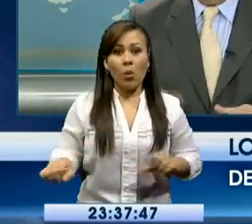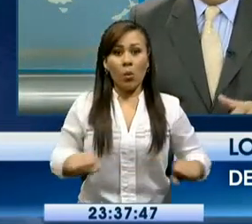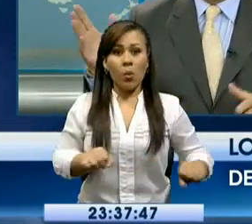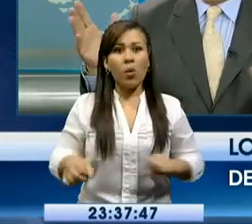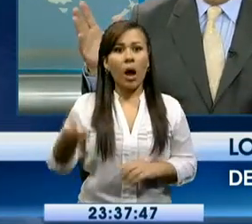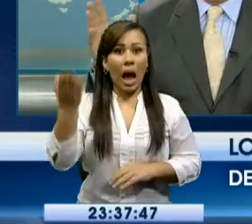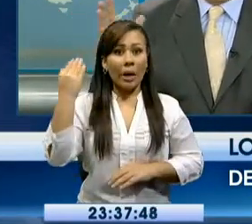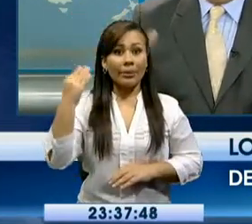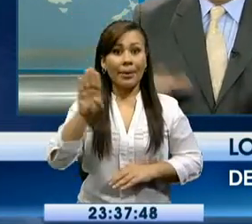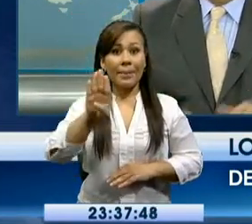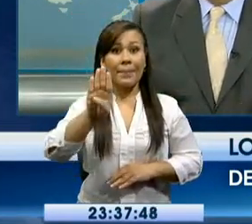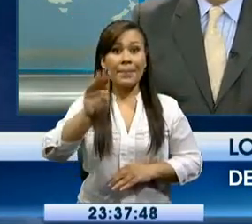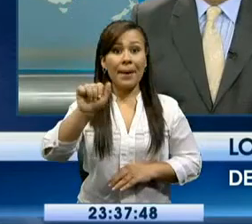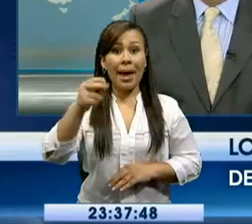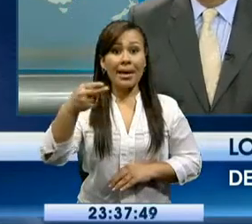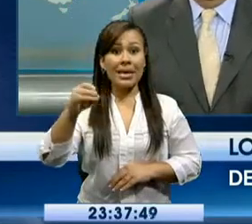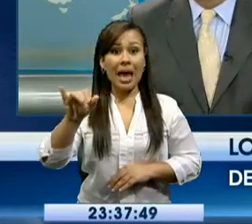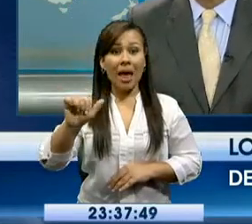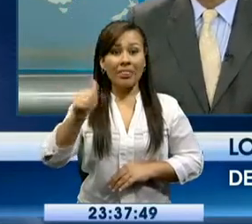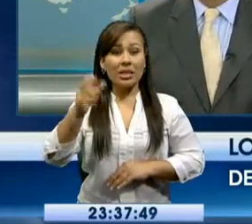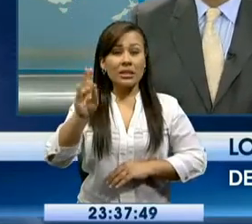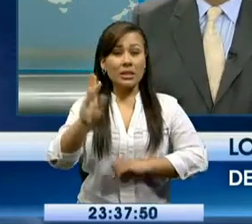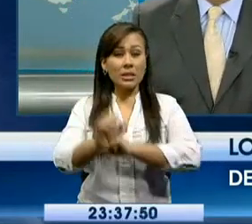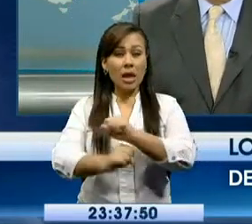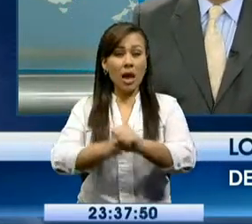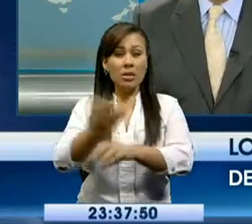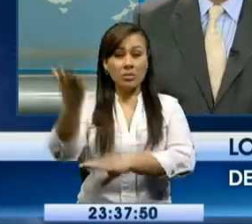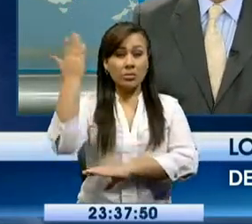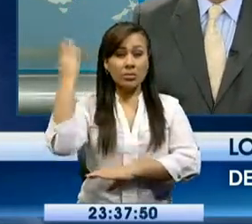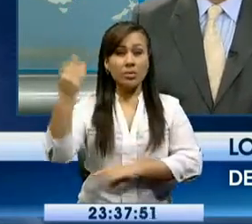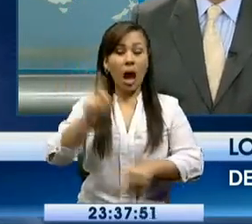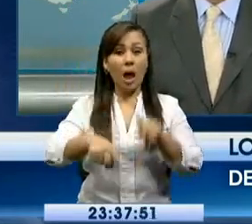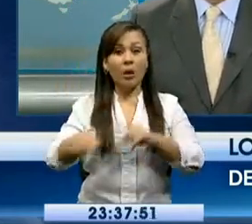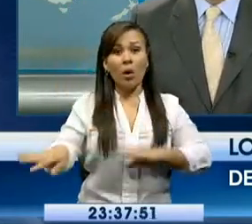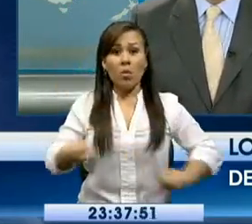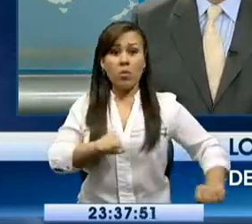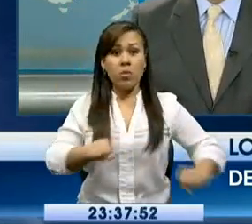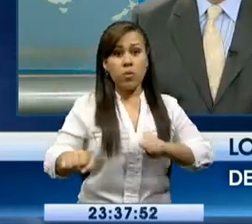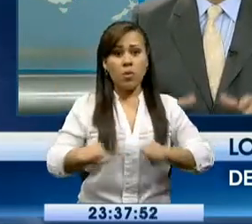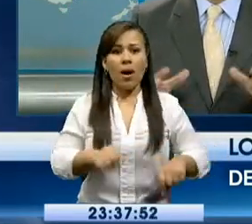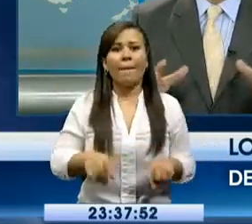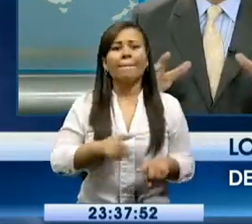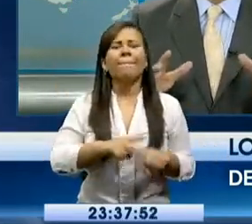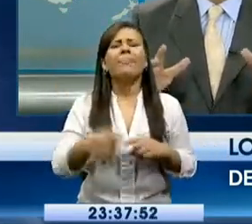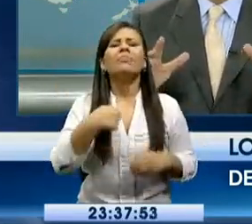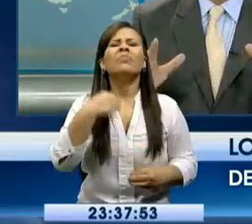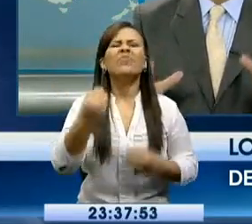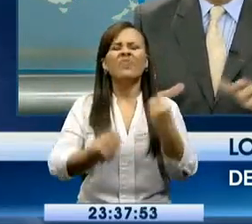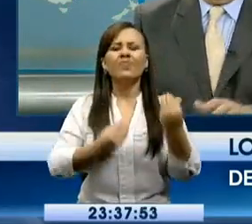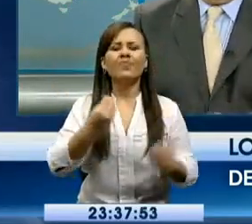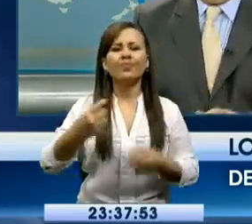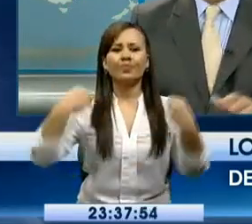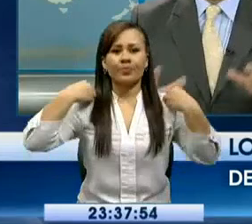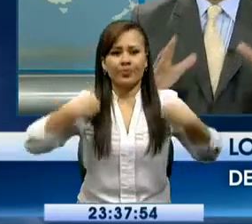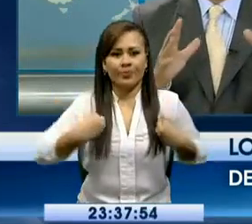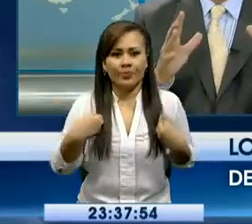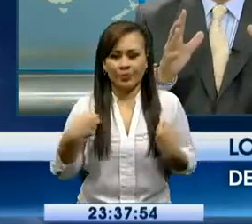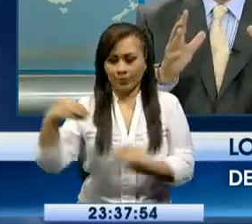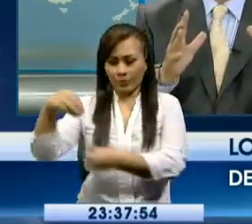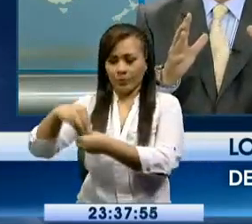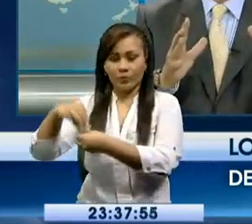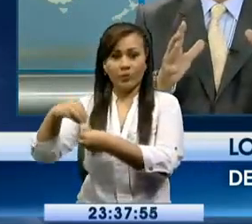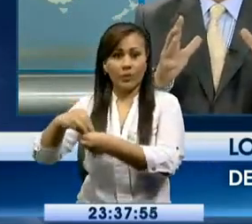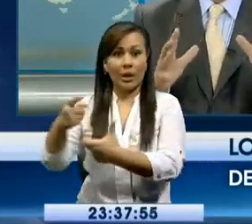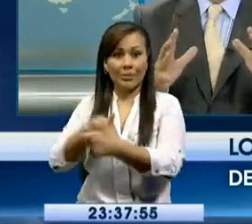Bahía hace 16, 17 años. Así es. He estado en algunos de estos eventos. Pero, ¿qué debemos tener listo